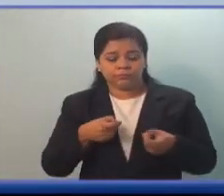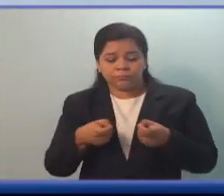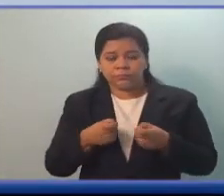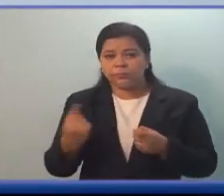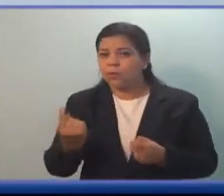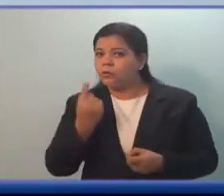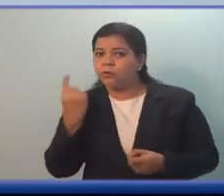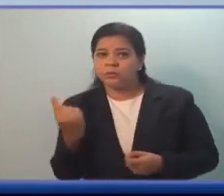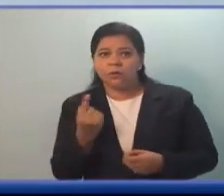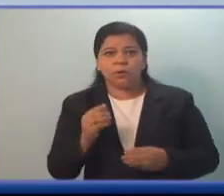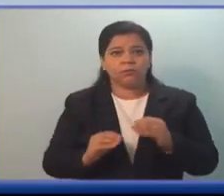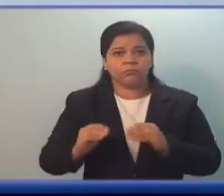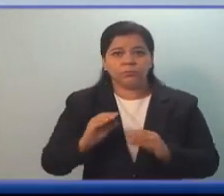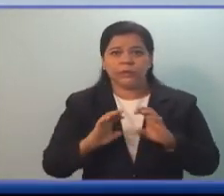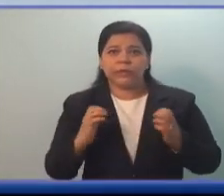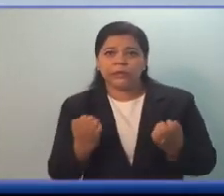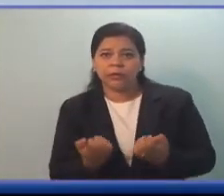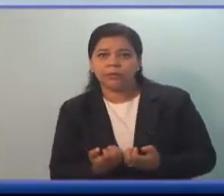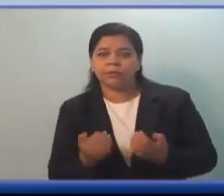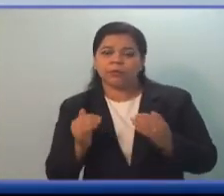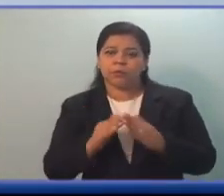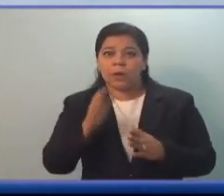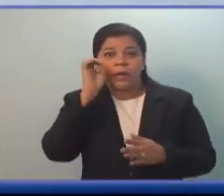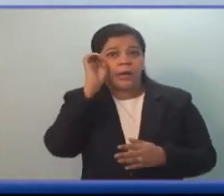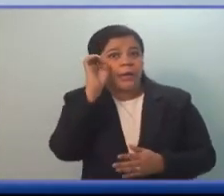de infraestructura, de equipos, sino que ético.